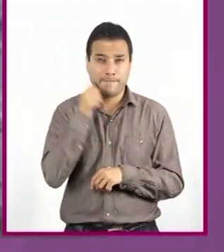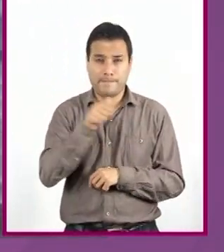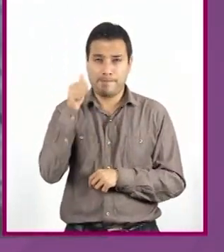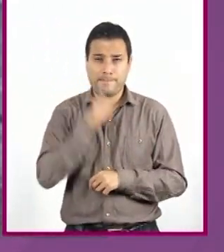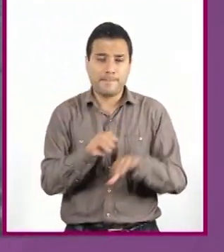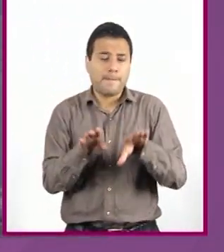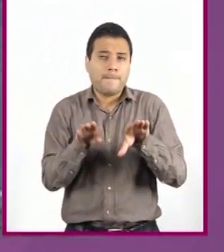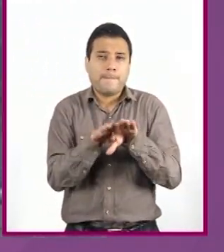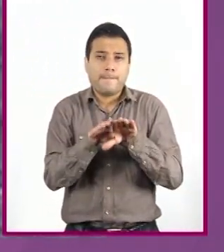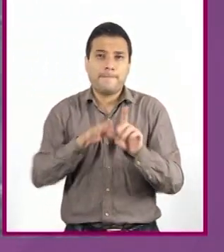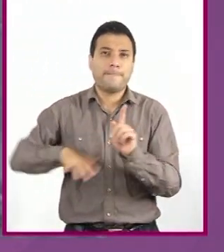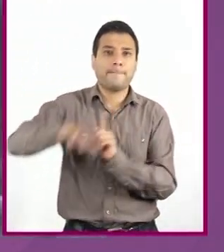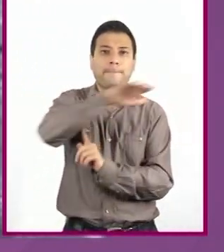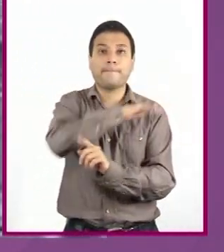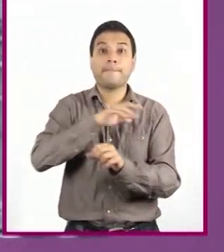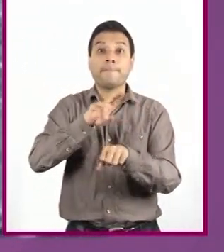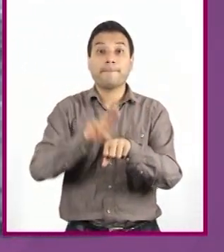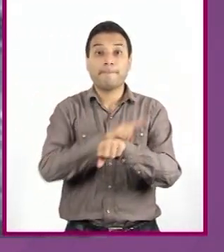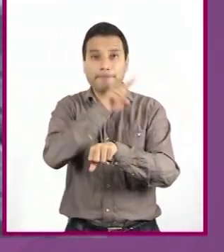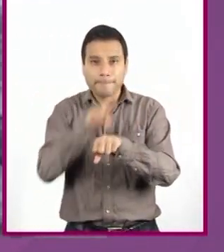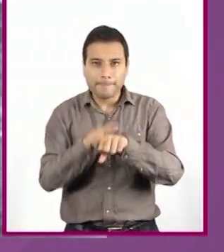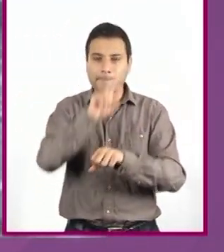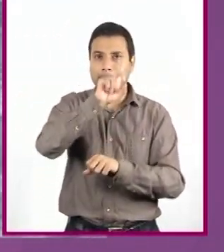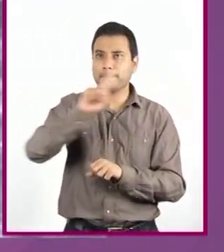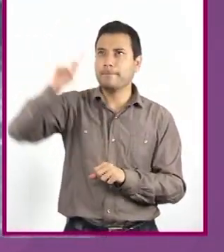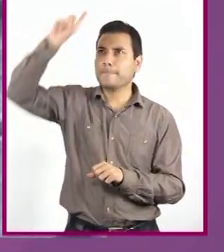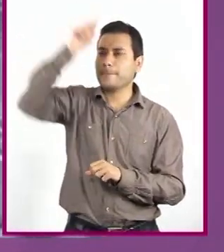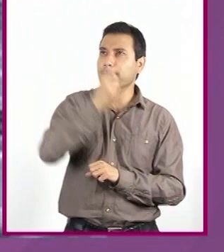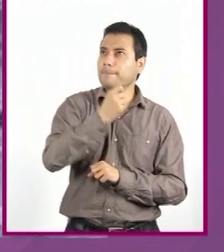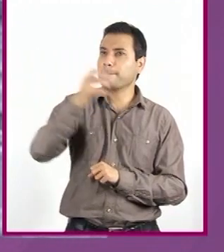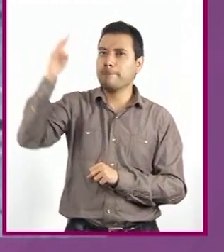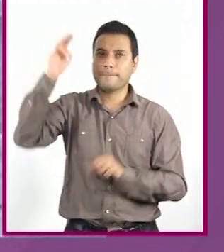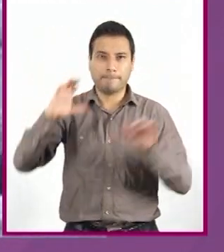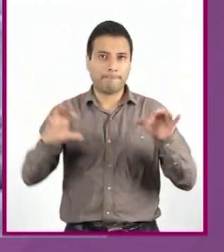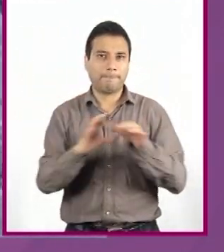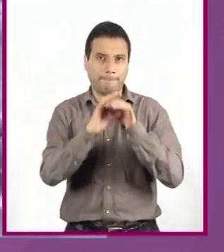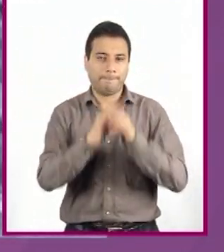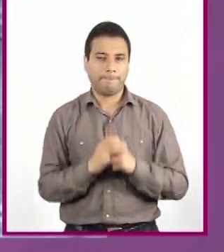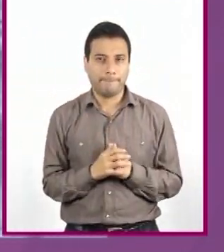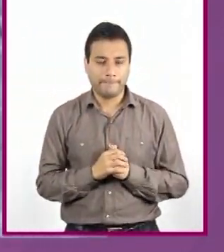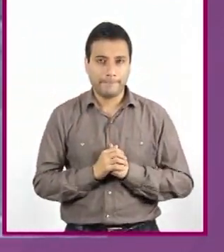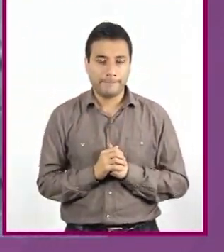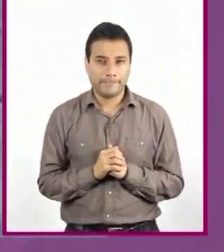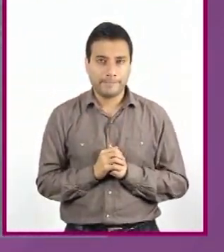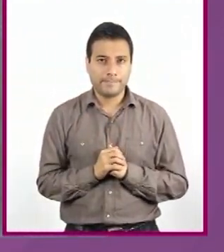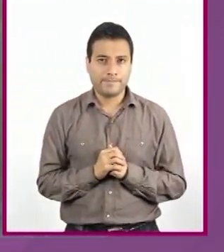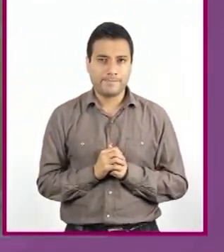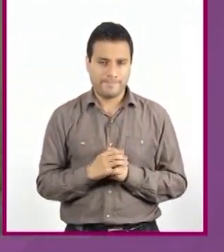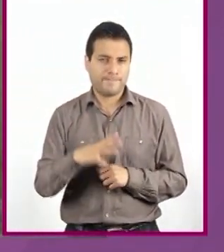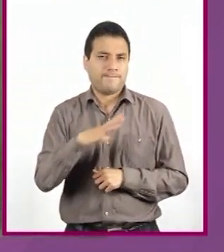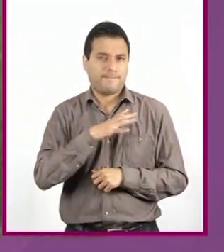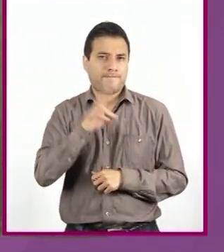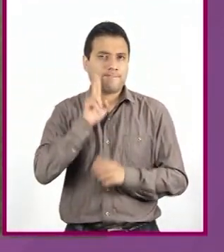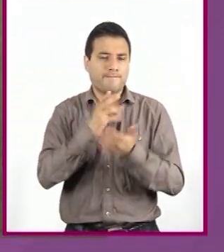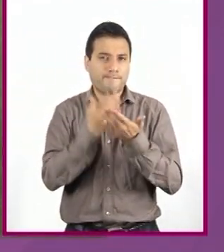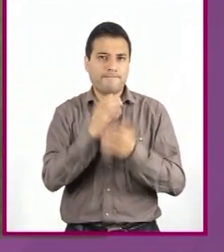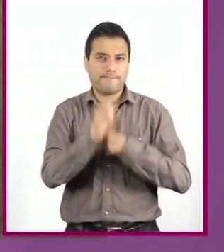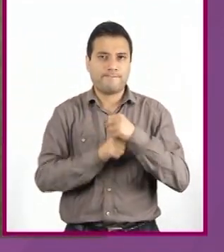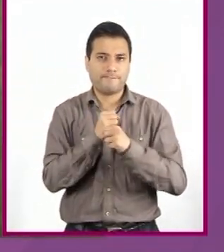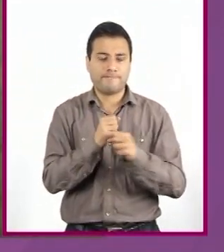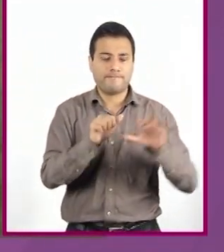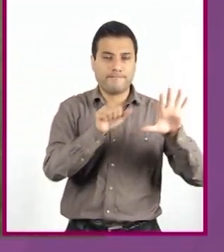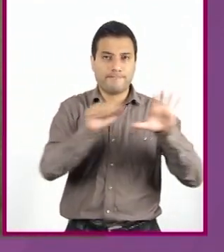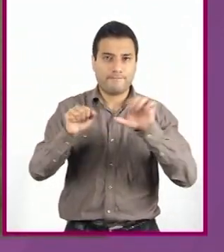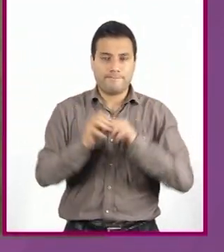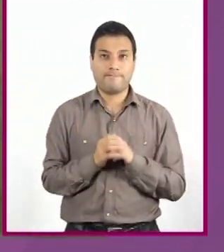la naturaleza y el cosmos con los dioses que regían la existencia. Hay evidencias de que hacia el año 600 de